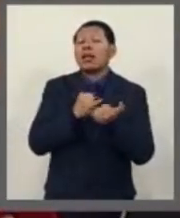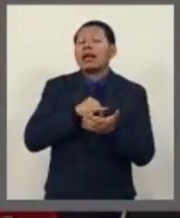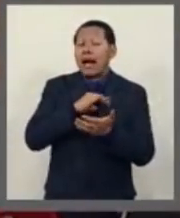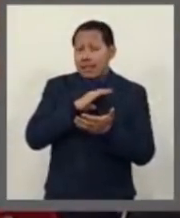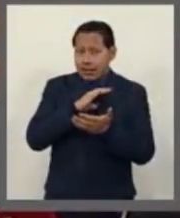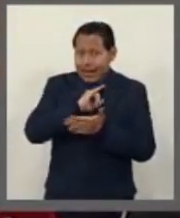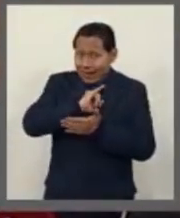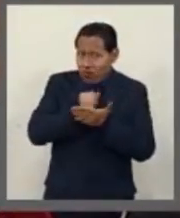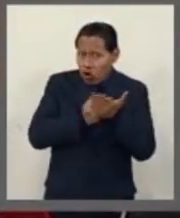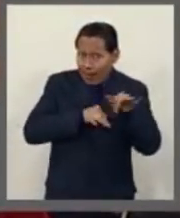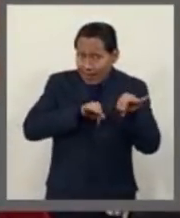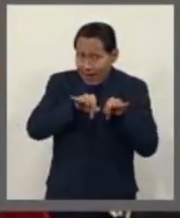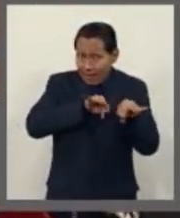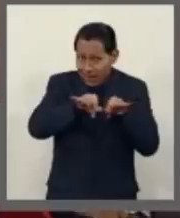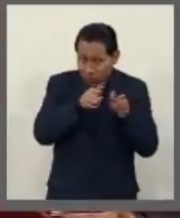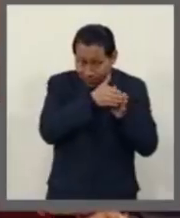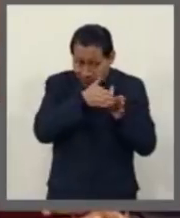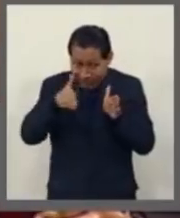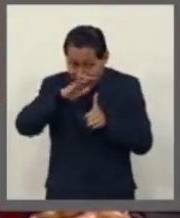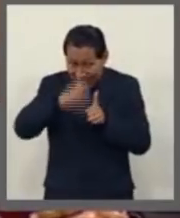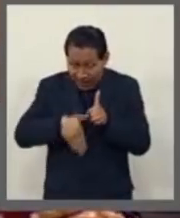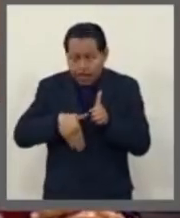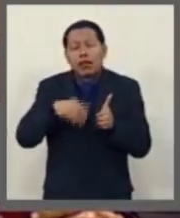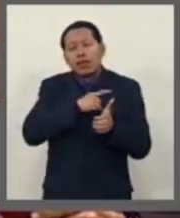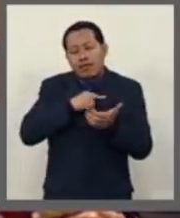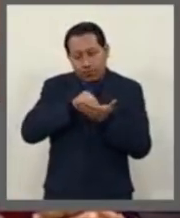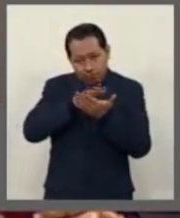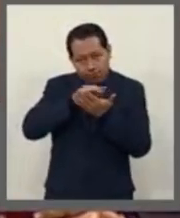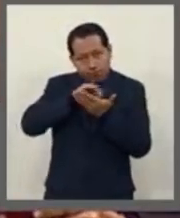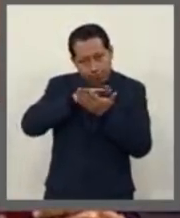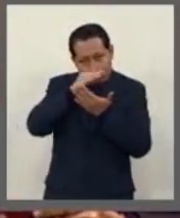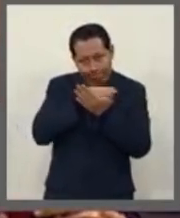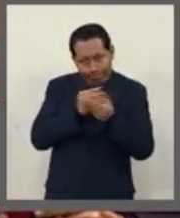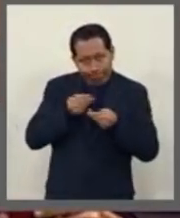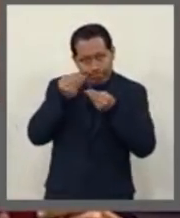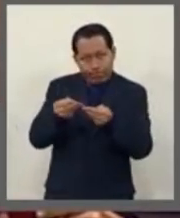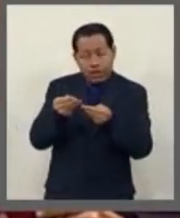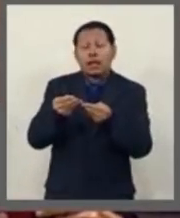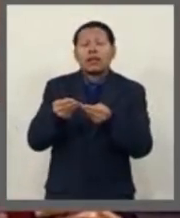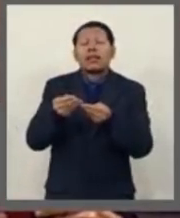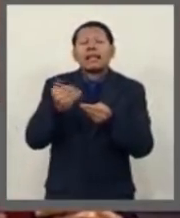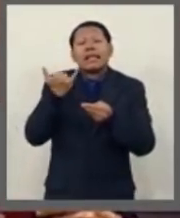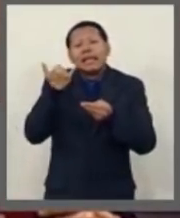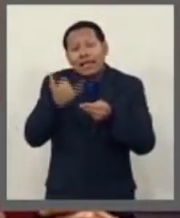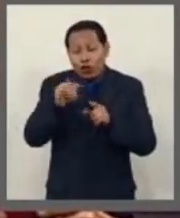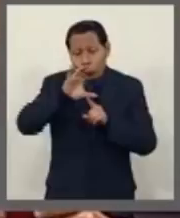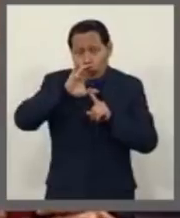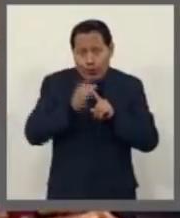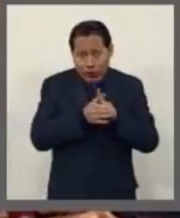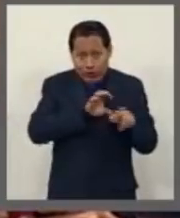rotatoria cada TR meses que esté obligada a rendir informes de sus trabajos al término de cada